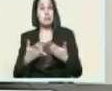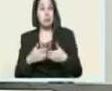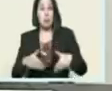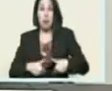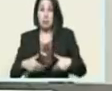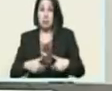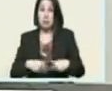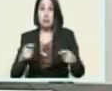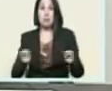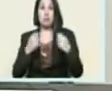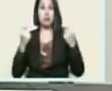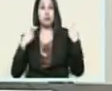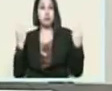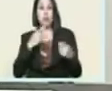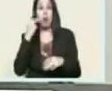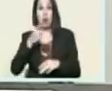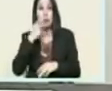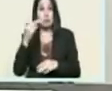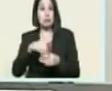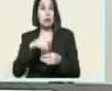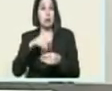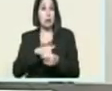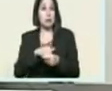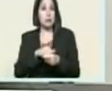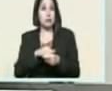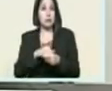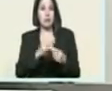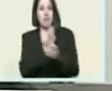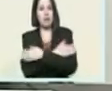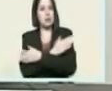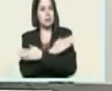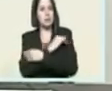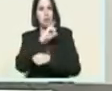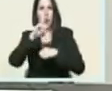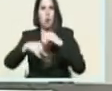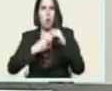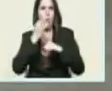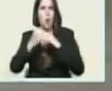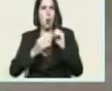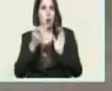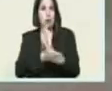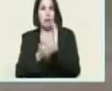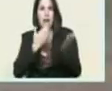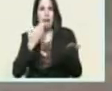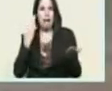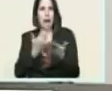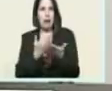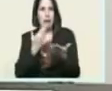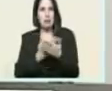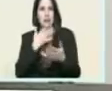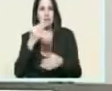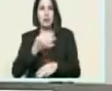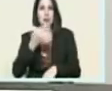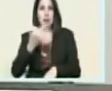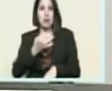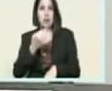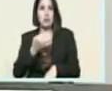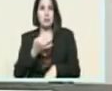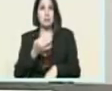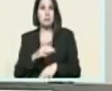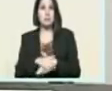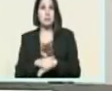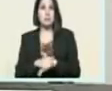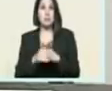la guarimba, en las elecciones. Te felicito, Jorge, te agradezco, Jorge. Y